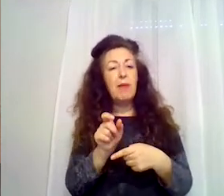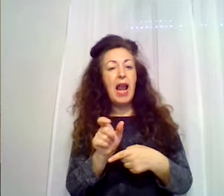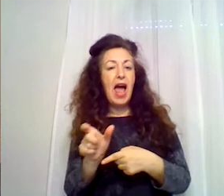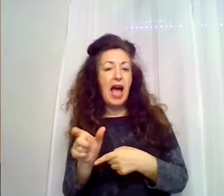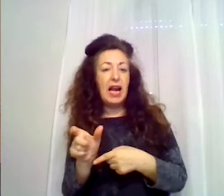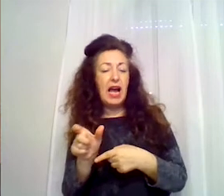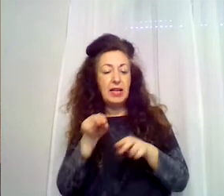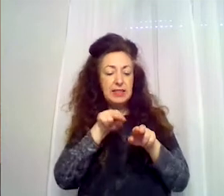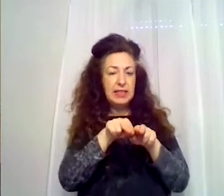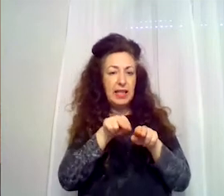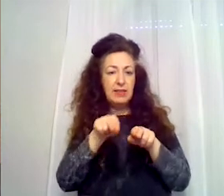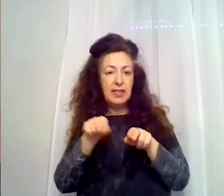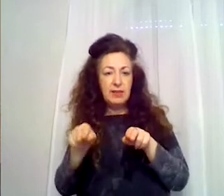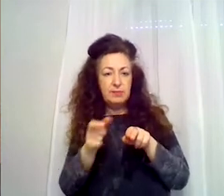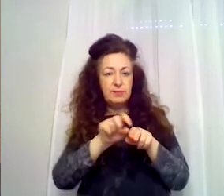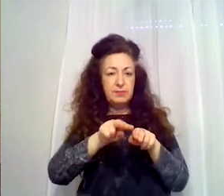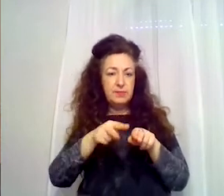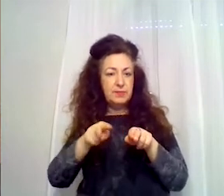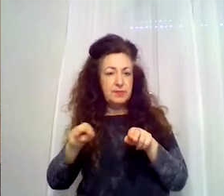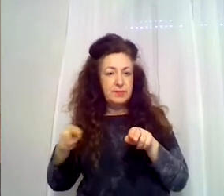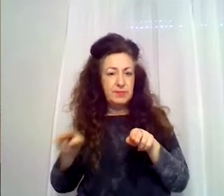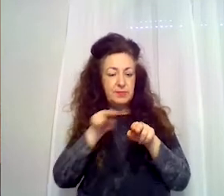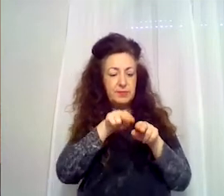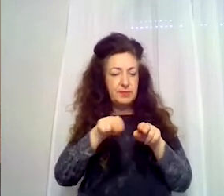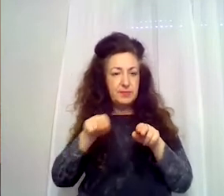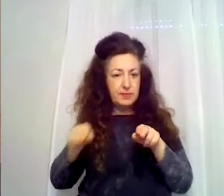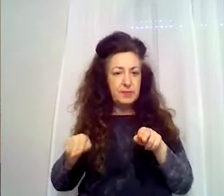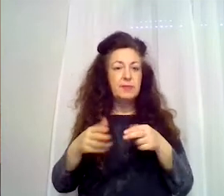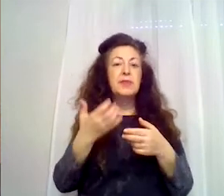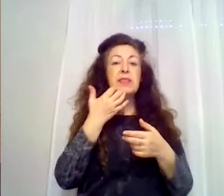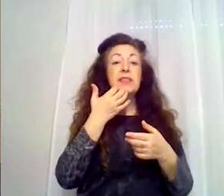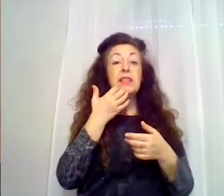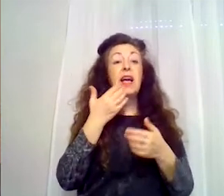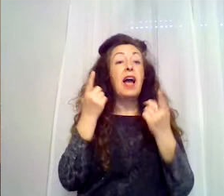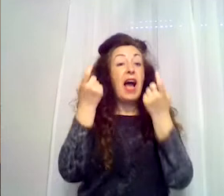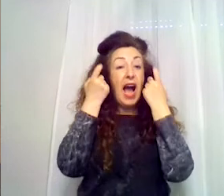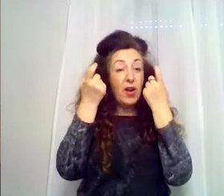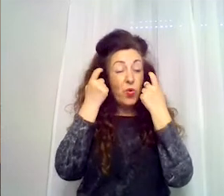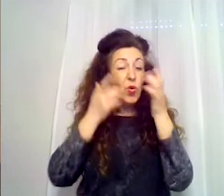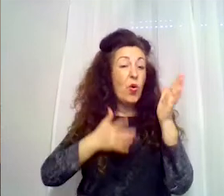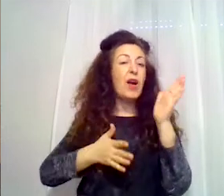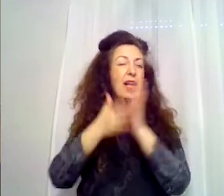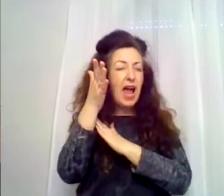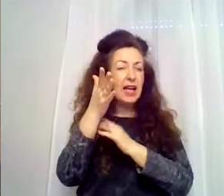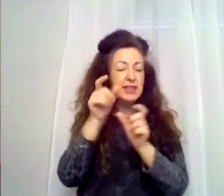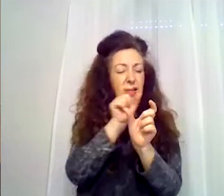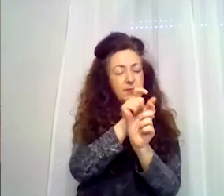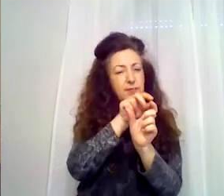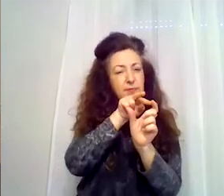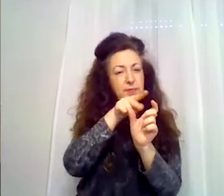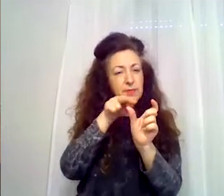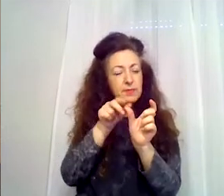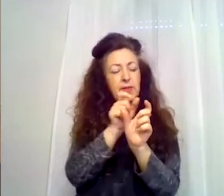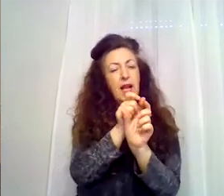le enseña la teoría del verso blanco, porque el verso blanco es crear un verso que tiene un